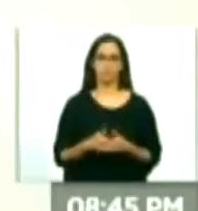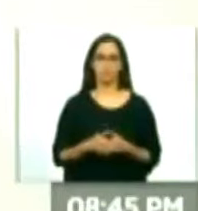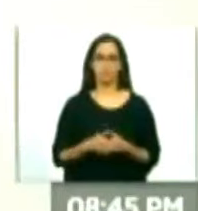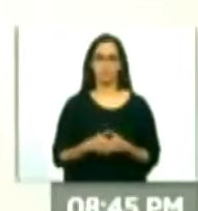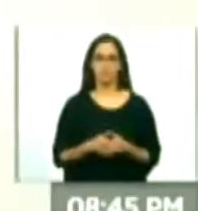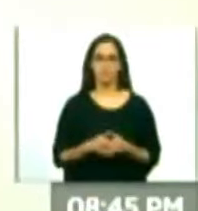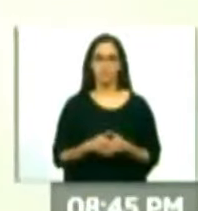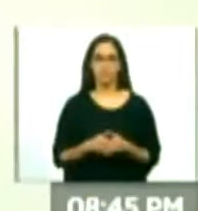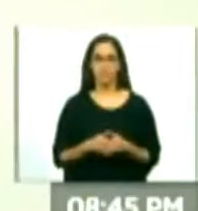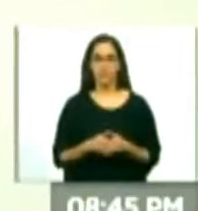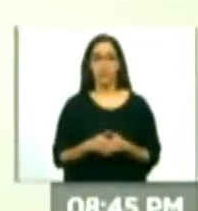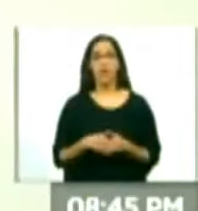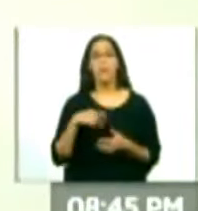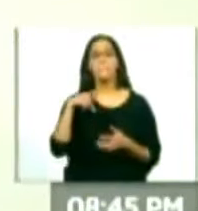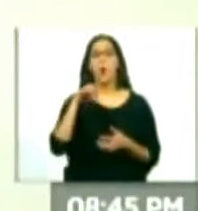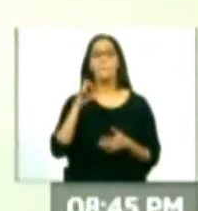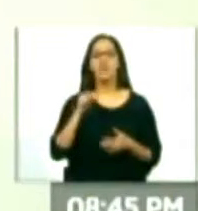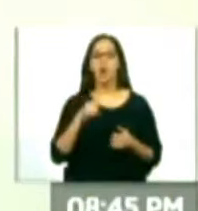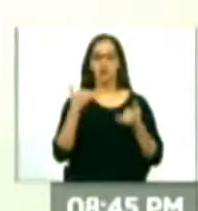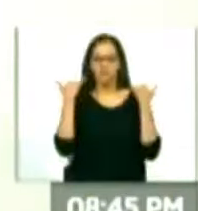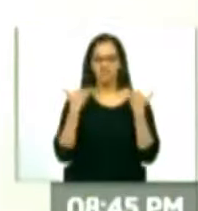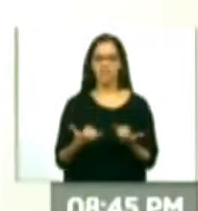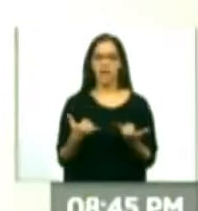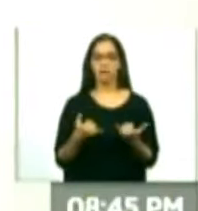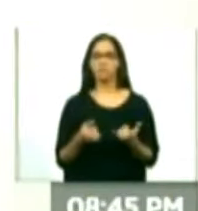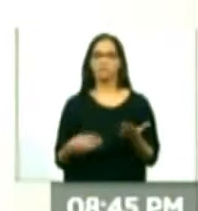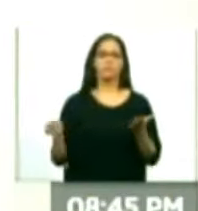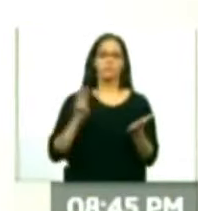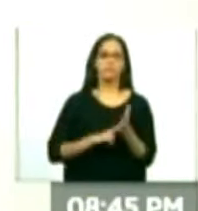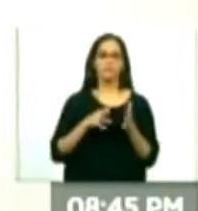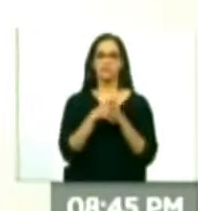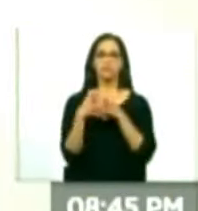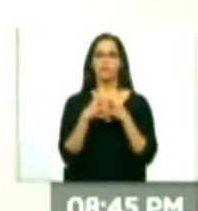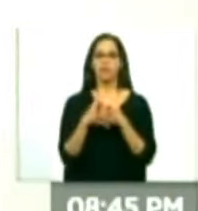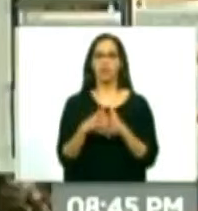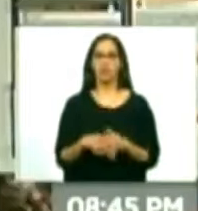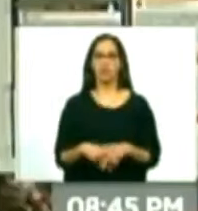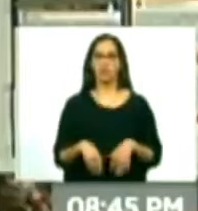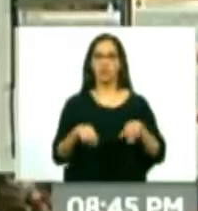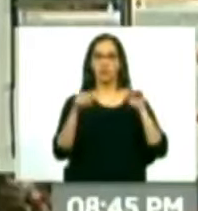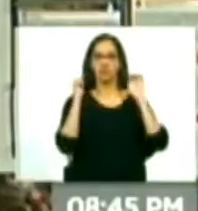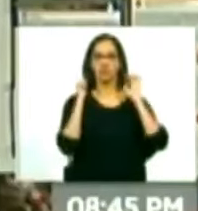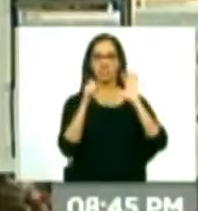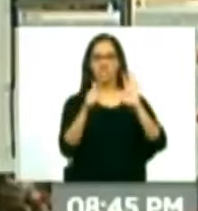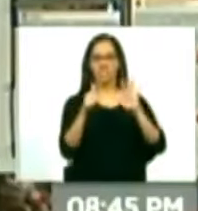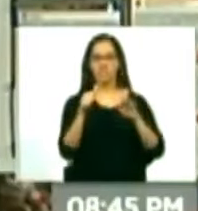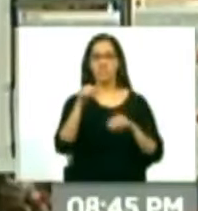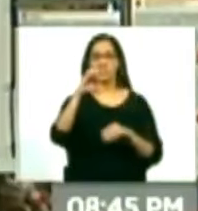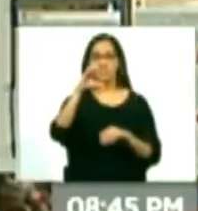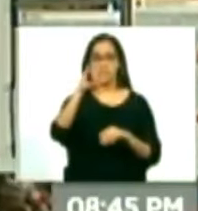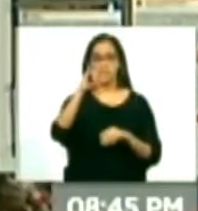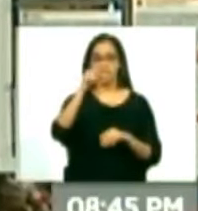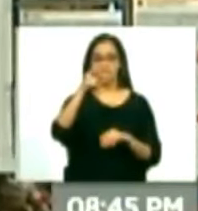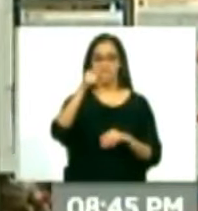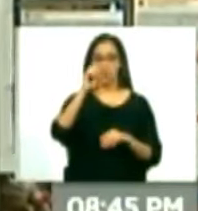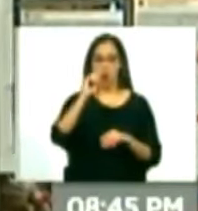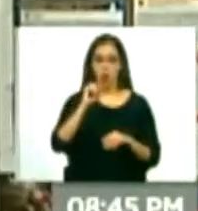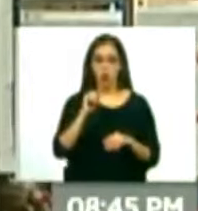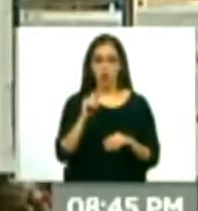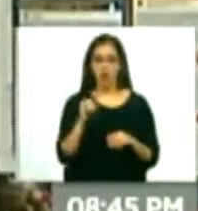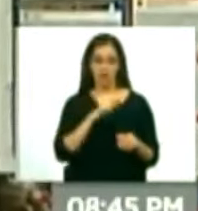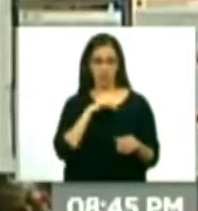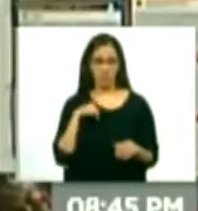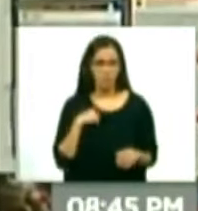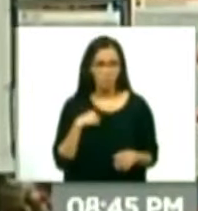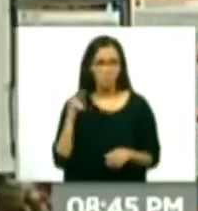Pompeo exige el inmediato retorno a Estados Unidos de los 6 de Sitgo. Exige a nosotros, a Venezuela le exige.